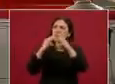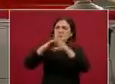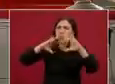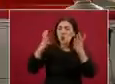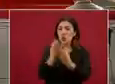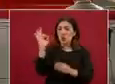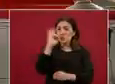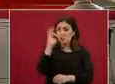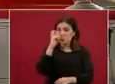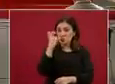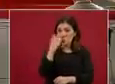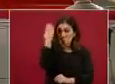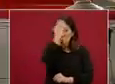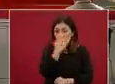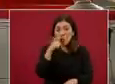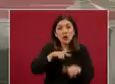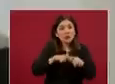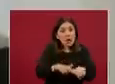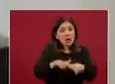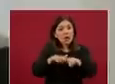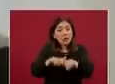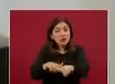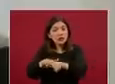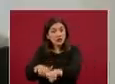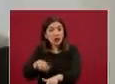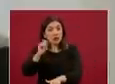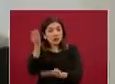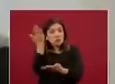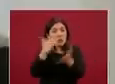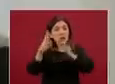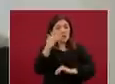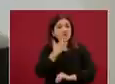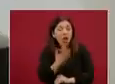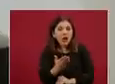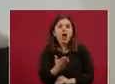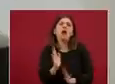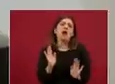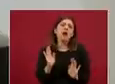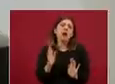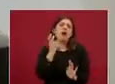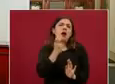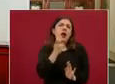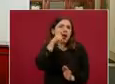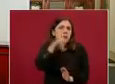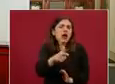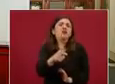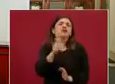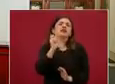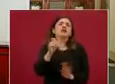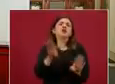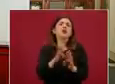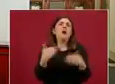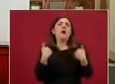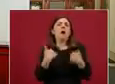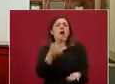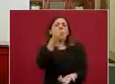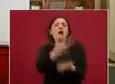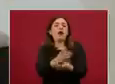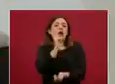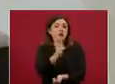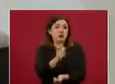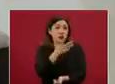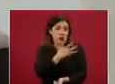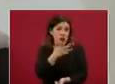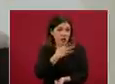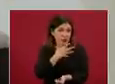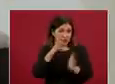de fase 3 continúan o terminaran siendo exitosas, pues entonces esto también en su momento reflejaría que no ha